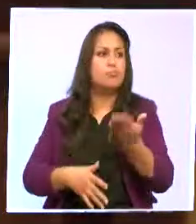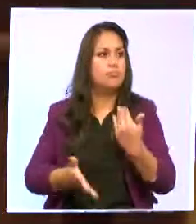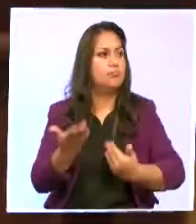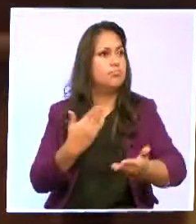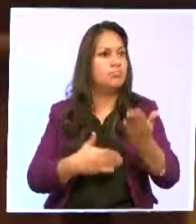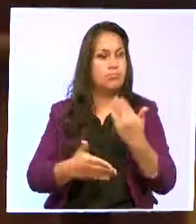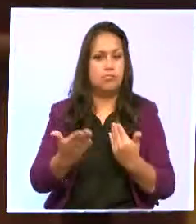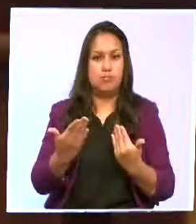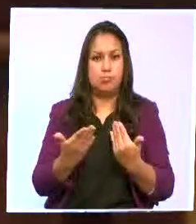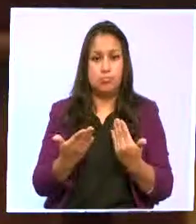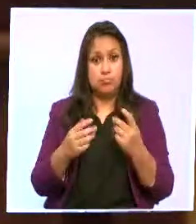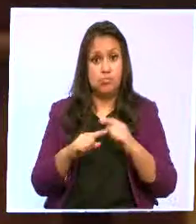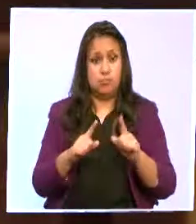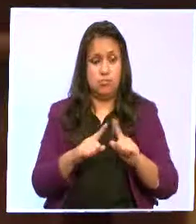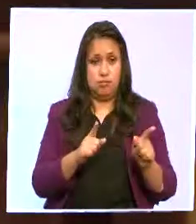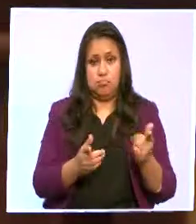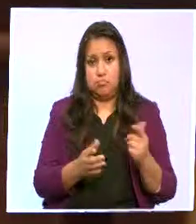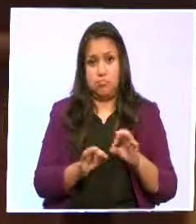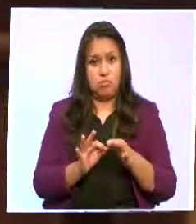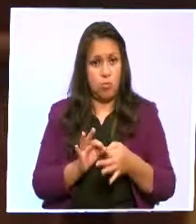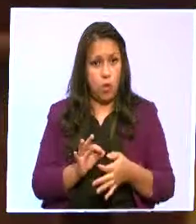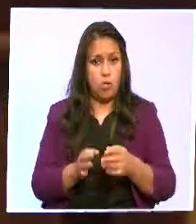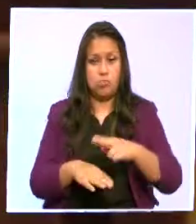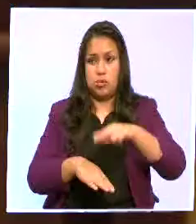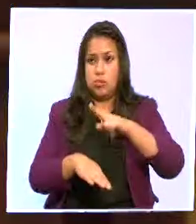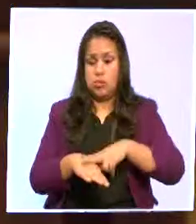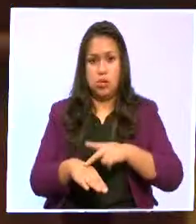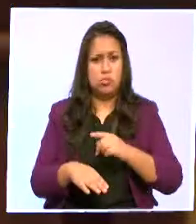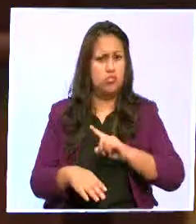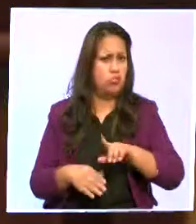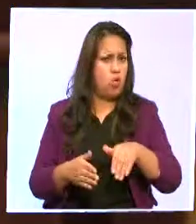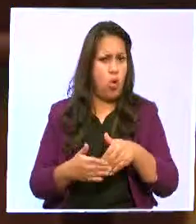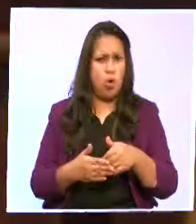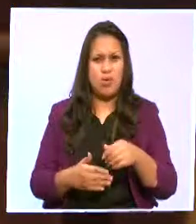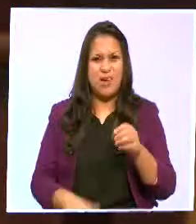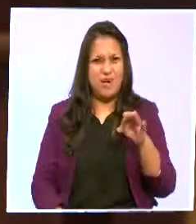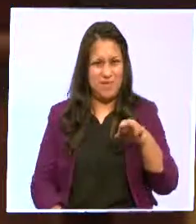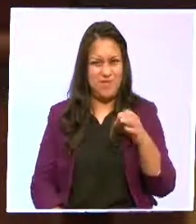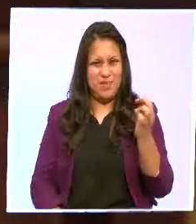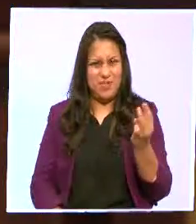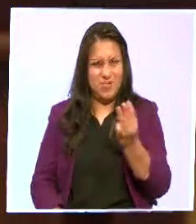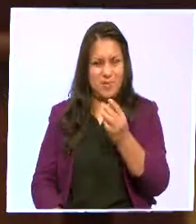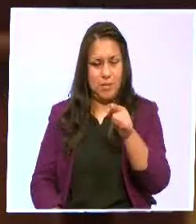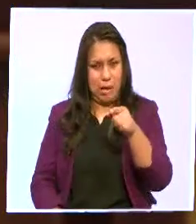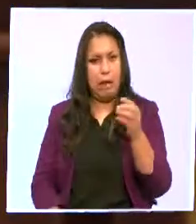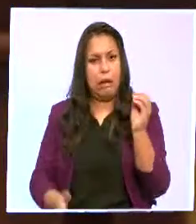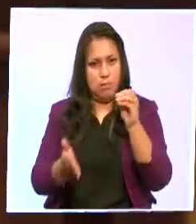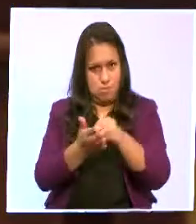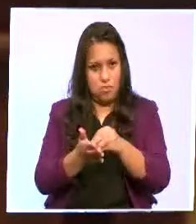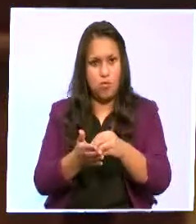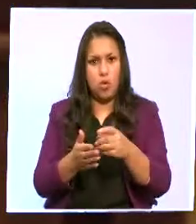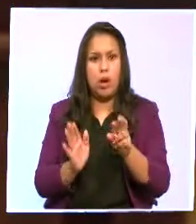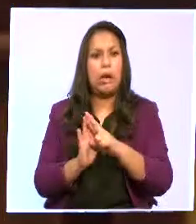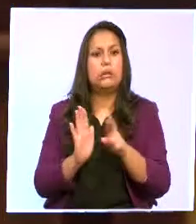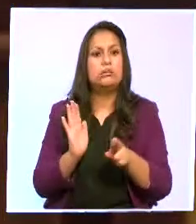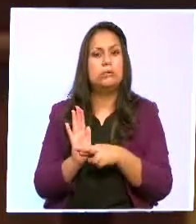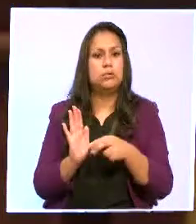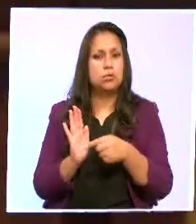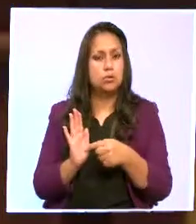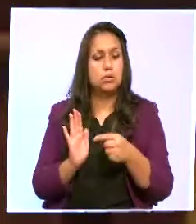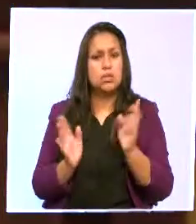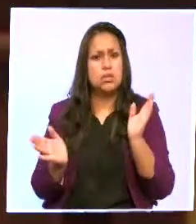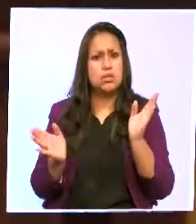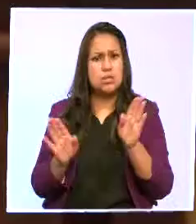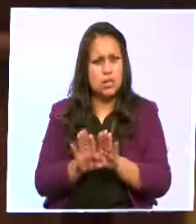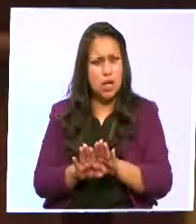de pueblos y nacionalidades todos los documentos están en el sitio web de esta manera hasta 2010 que dura la convocatoria esto se cierra el 23